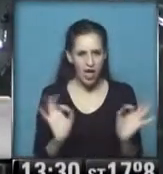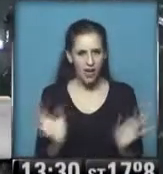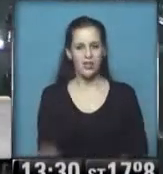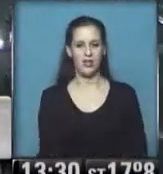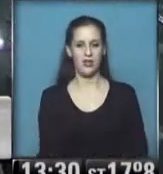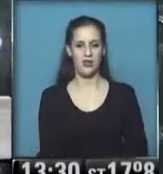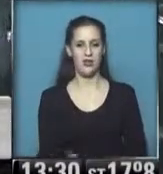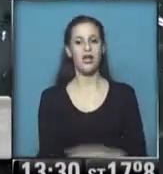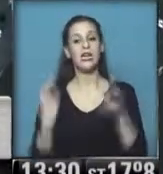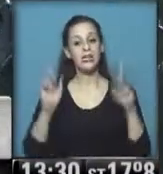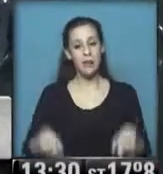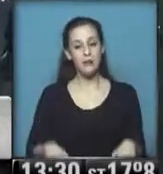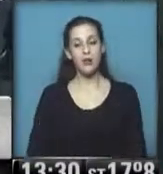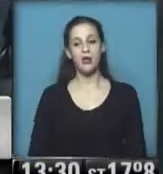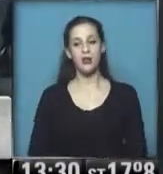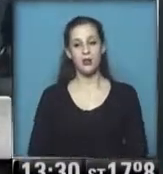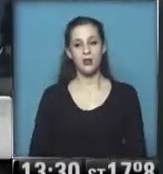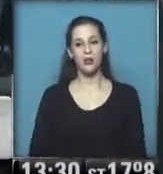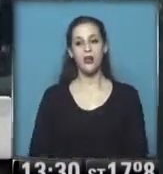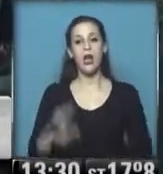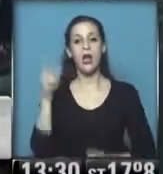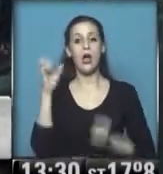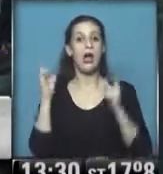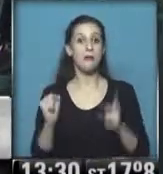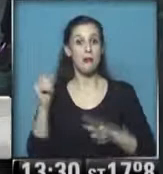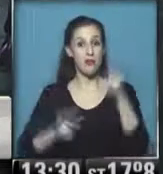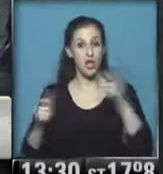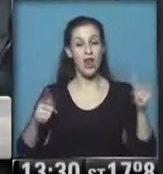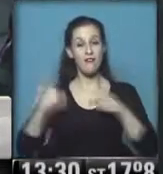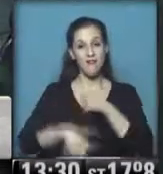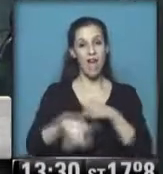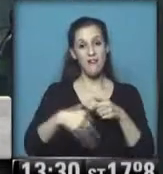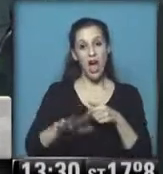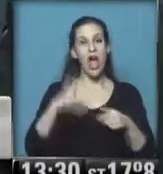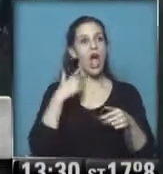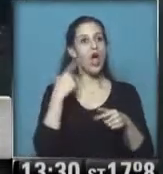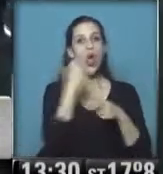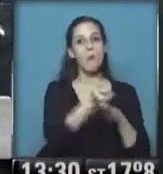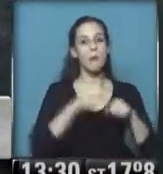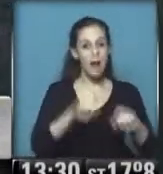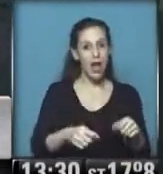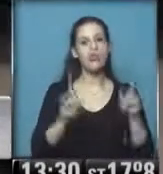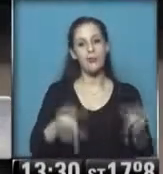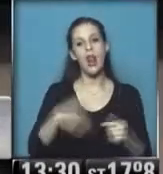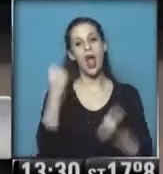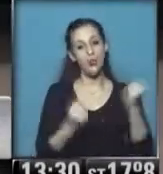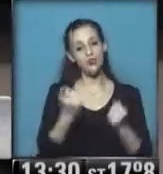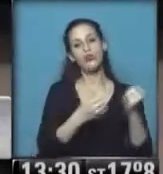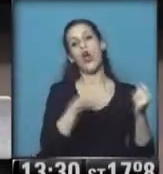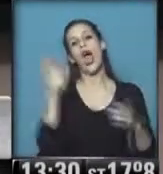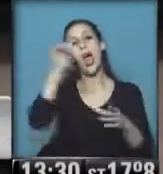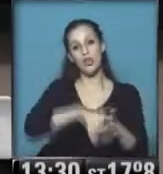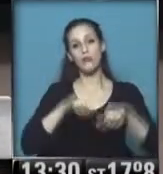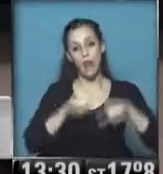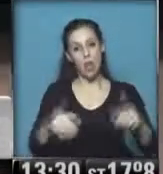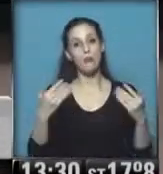aquellos que vayan también hay un lugar no van a estacionar yoc tiene una playa no es que van a estar los autos en la calle No no va haber carga y descarga en la calle